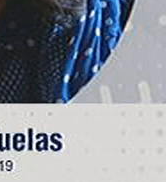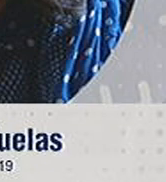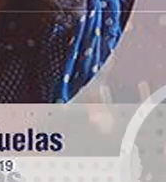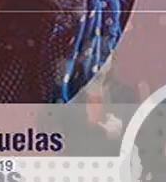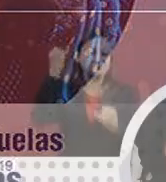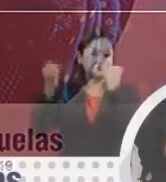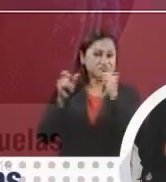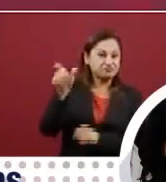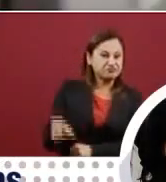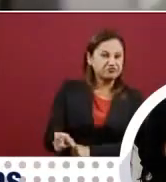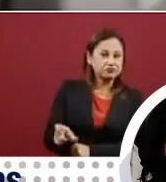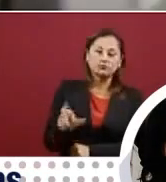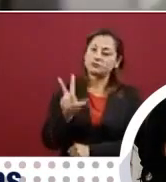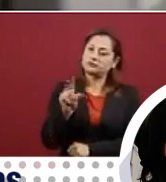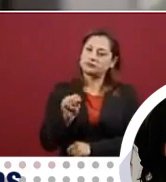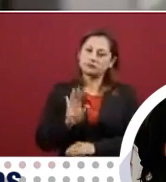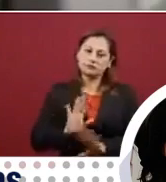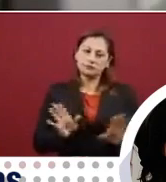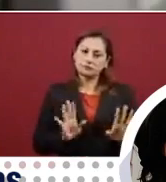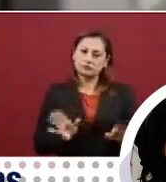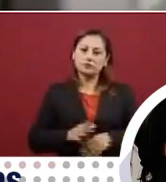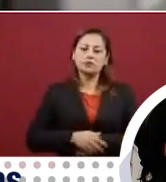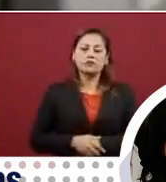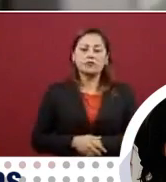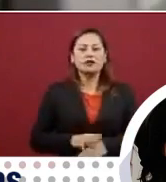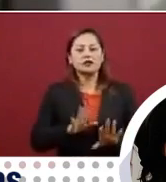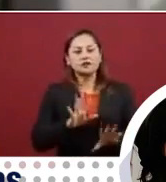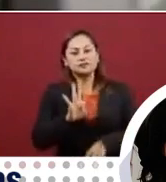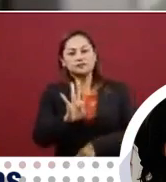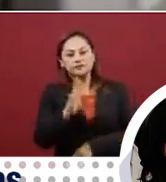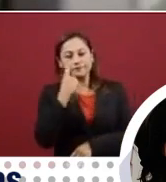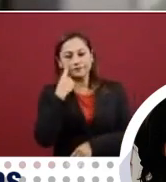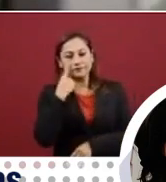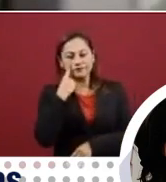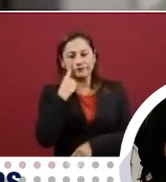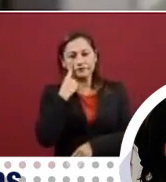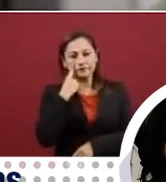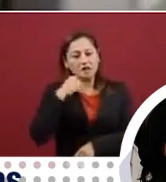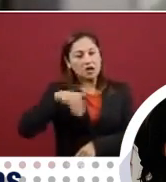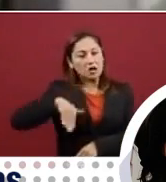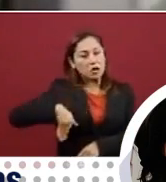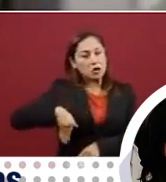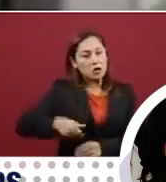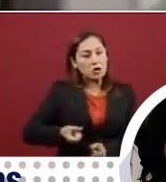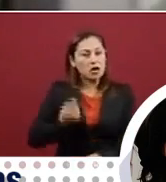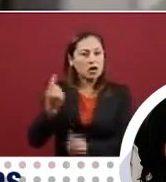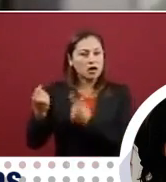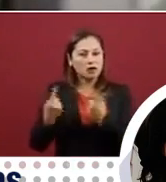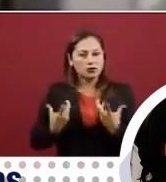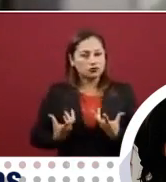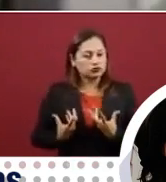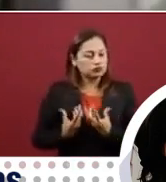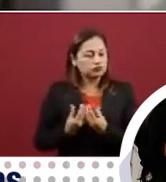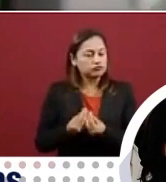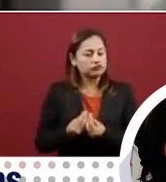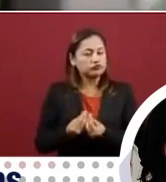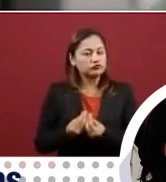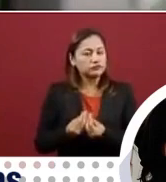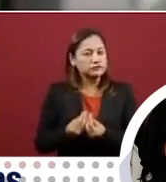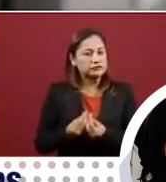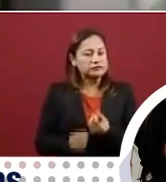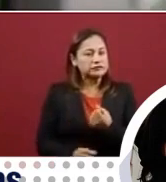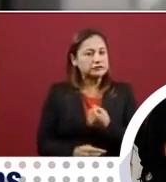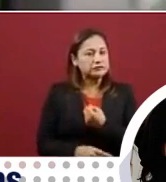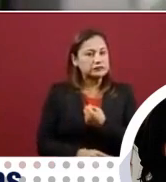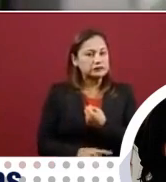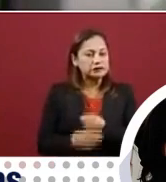nuevos encargados de la seguridad de los periodistas, de acuerdo a lo que se mencionó el día de ayer por Alejandro Encinas. Esto es algo